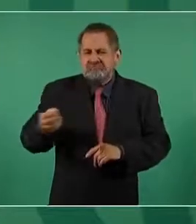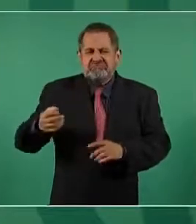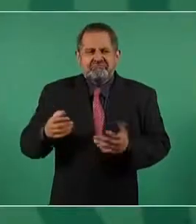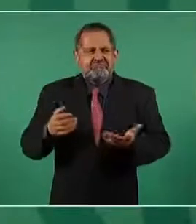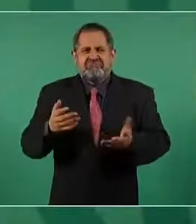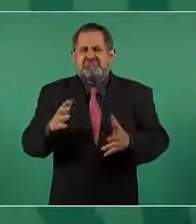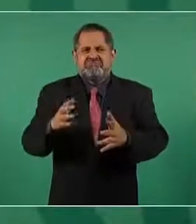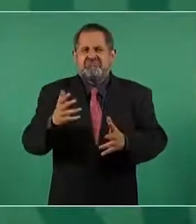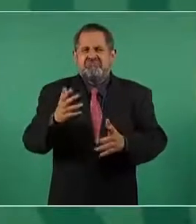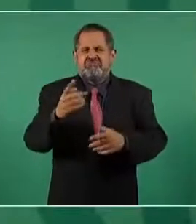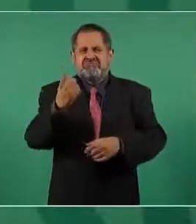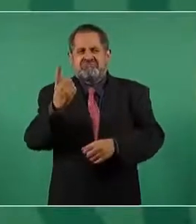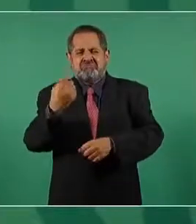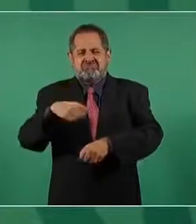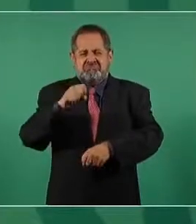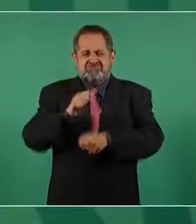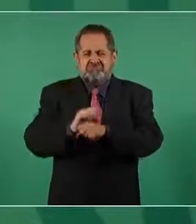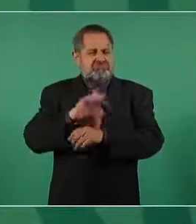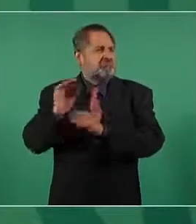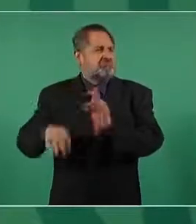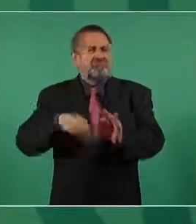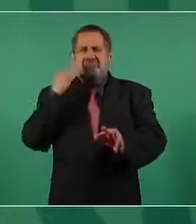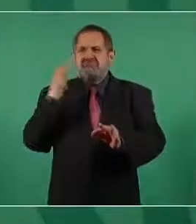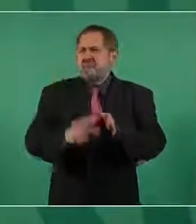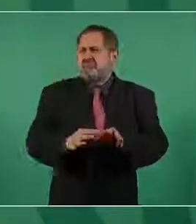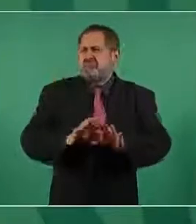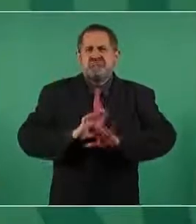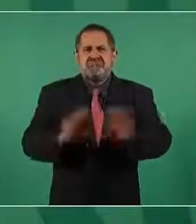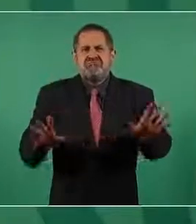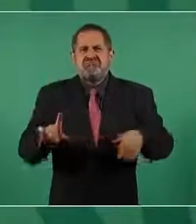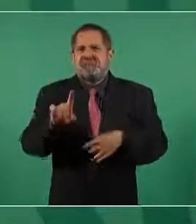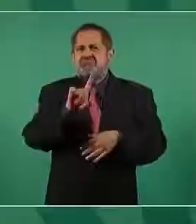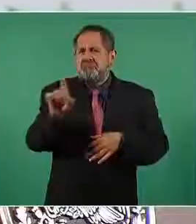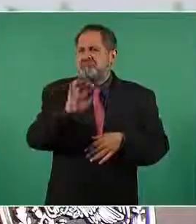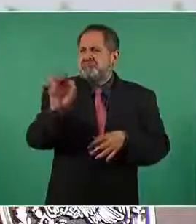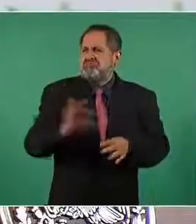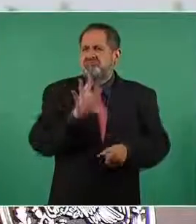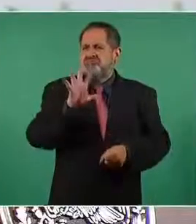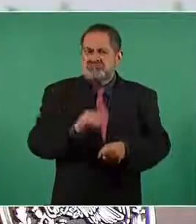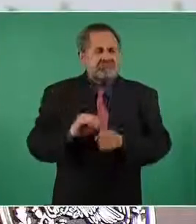en una semana ya está al 100.